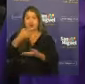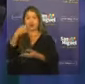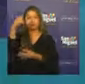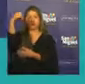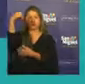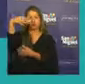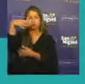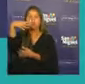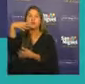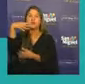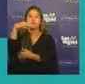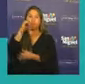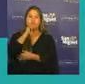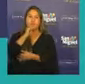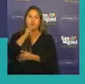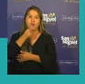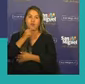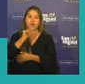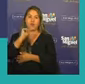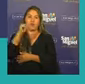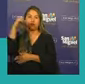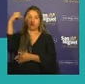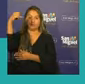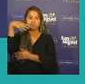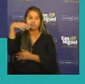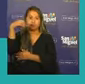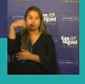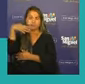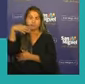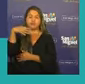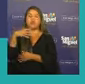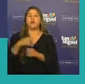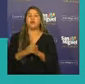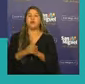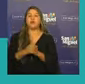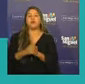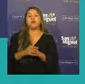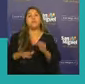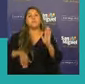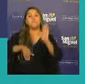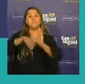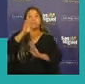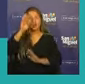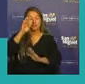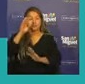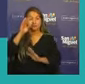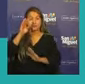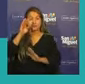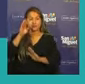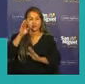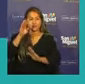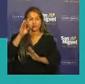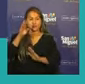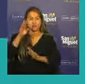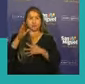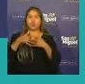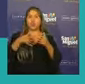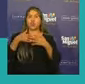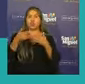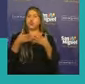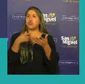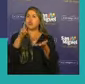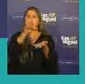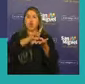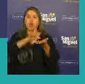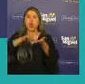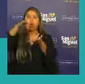Por instalar. Ahí rescatar dos cosas. Uno, que la mayor cantidad de la definición de dónde instalar las